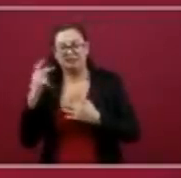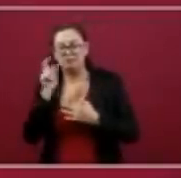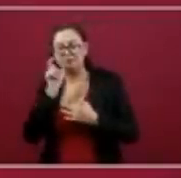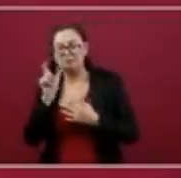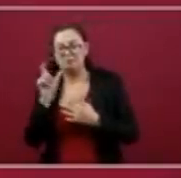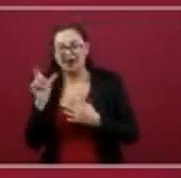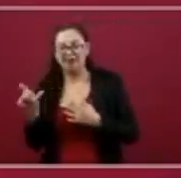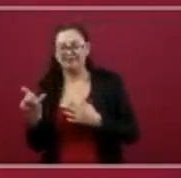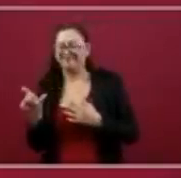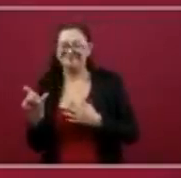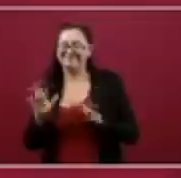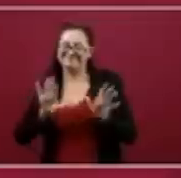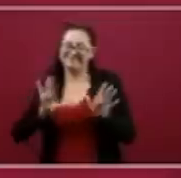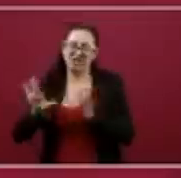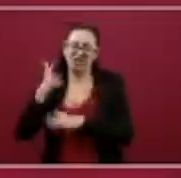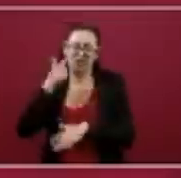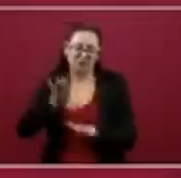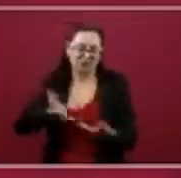esa expresión.